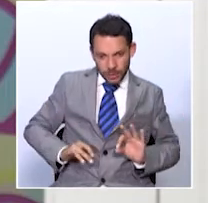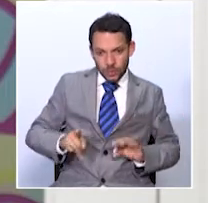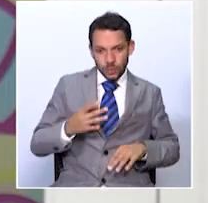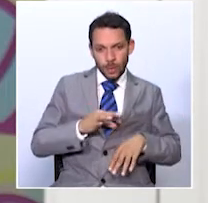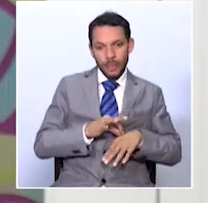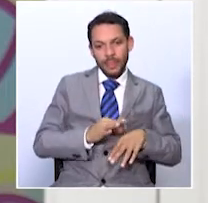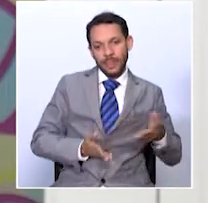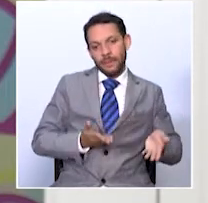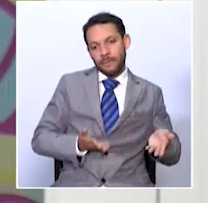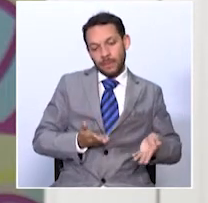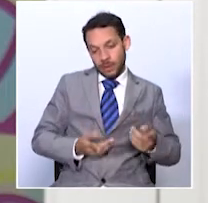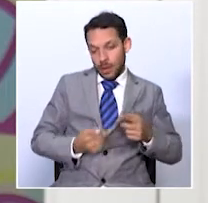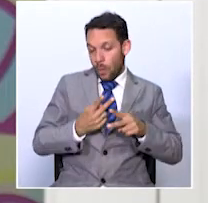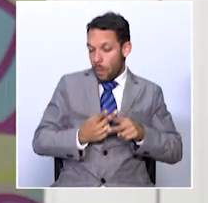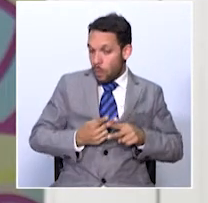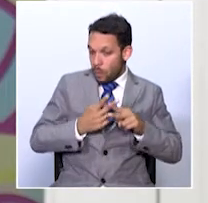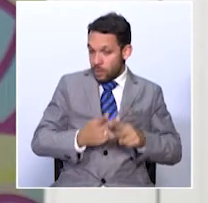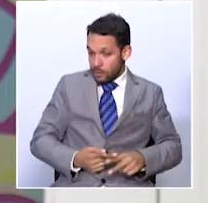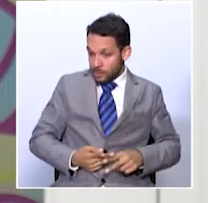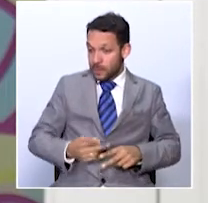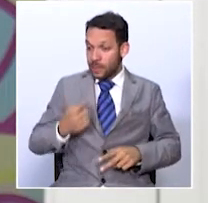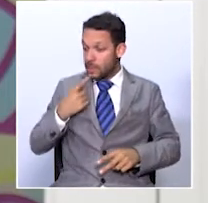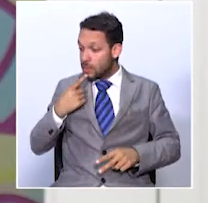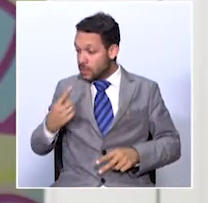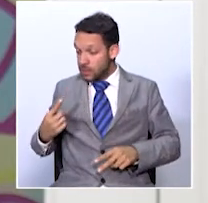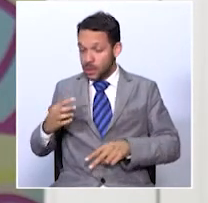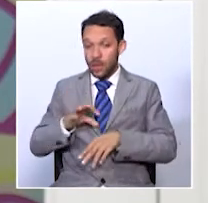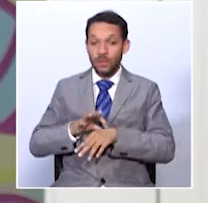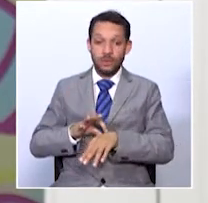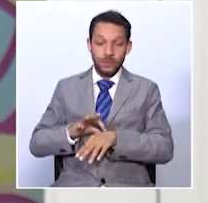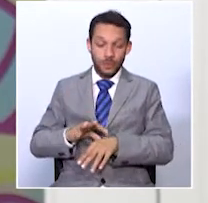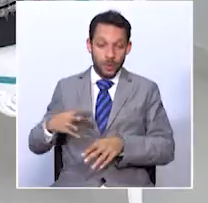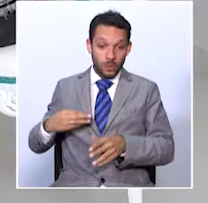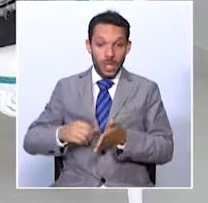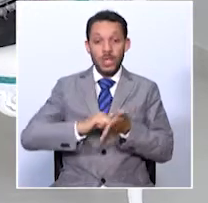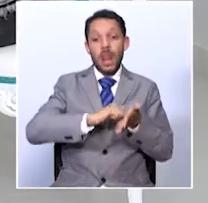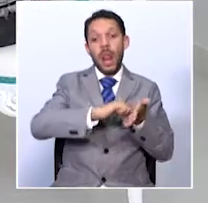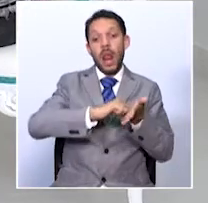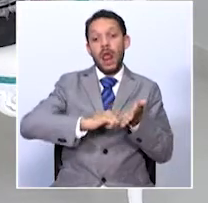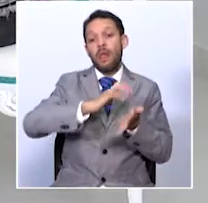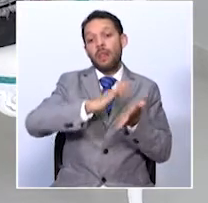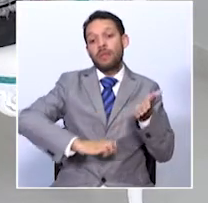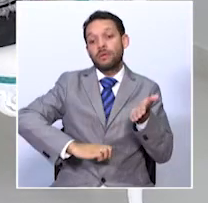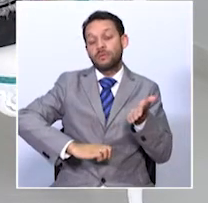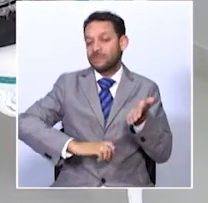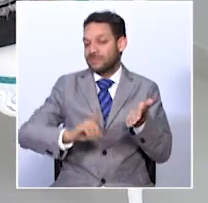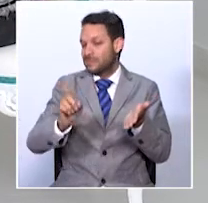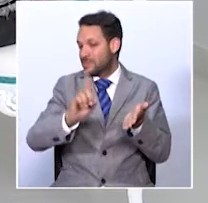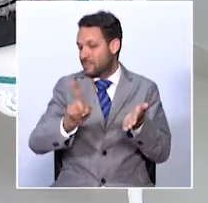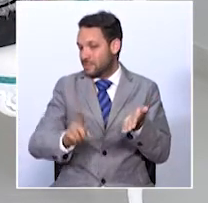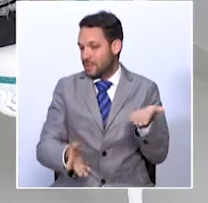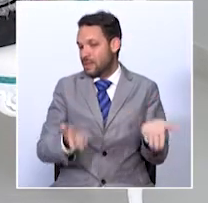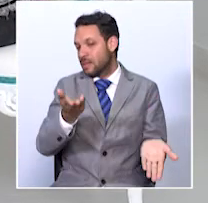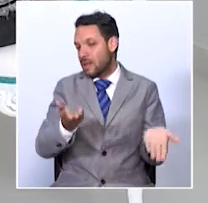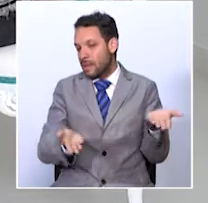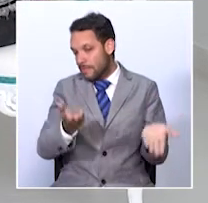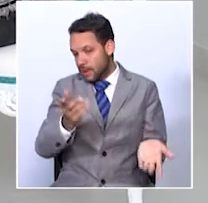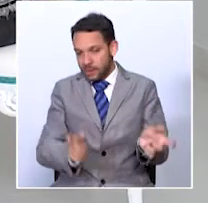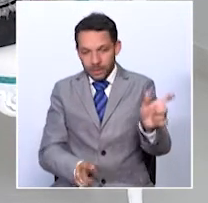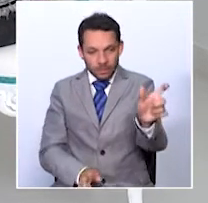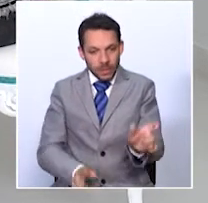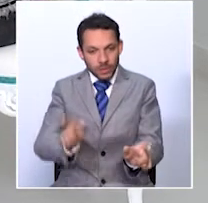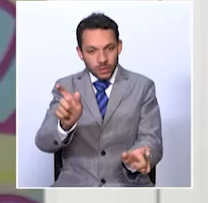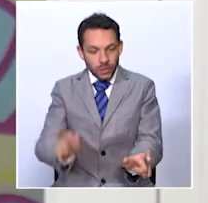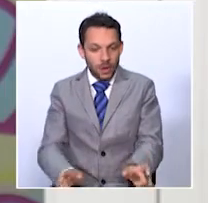plástica. Porque como dice la doctora, esto no es un borrador y pueden existir ciertas condiciones de las